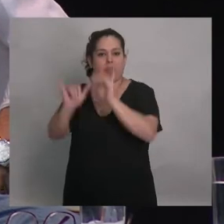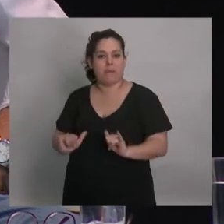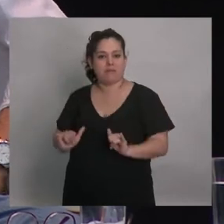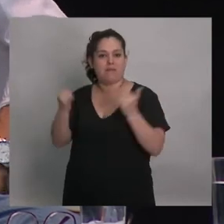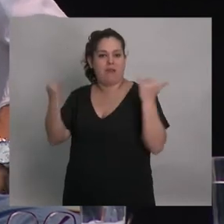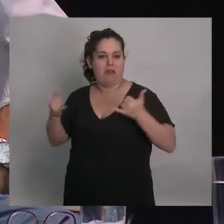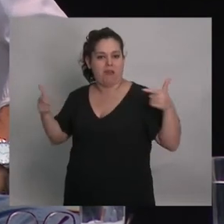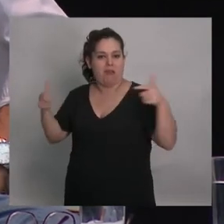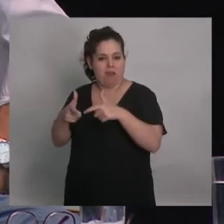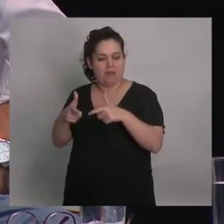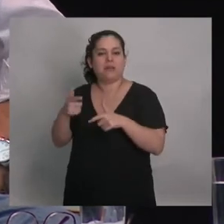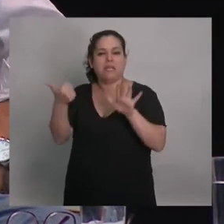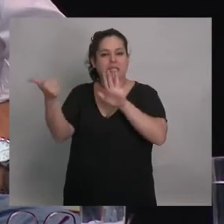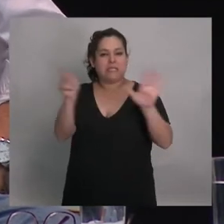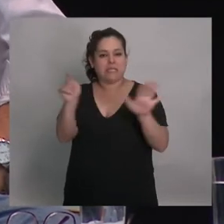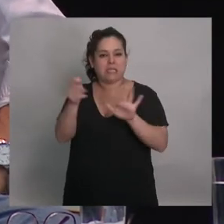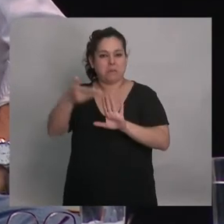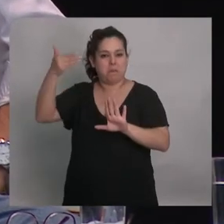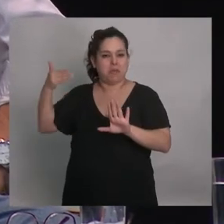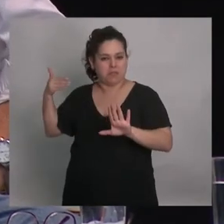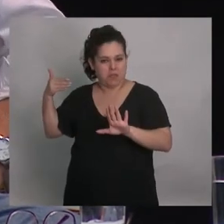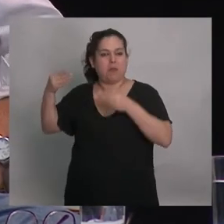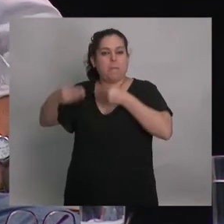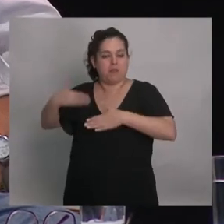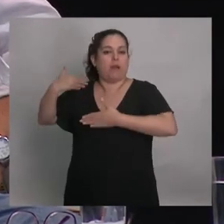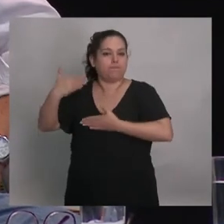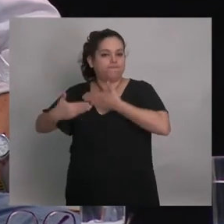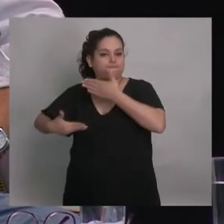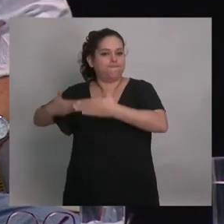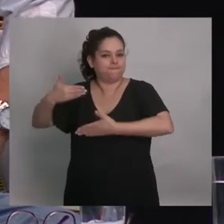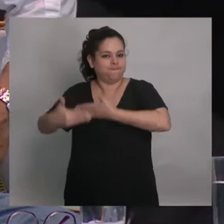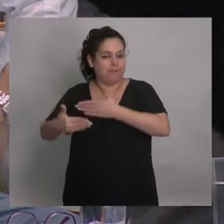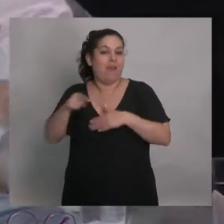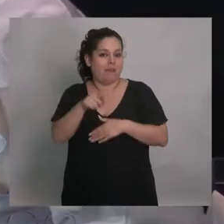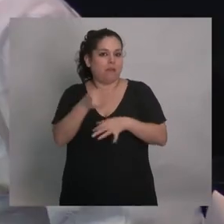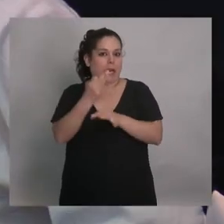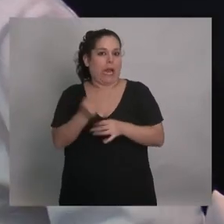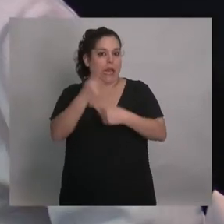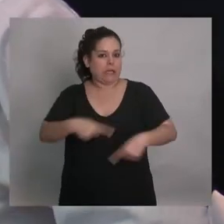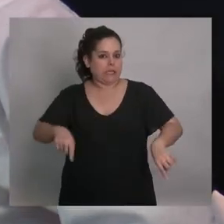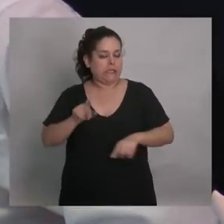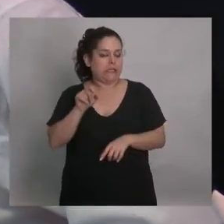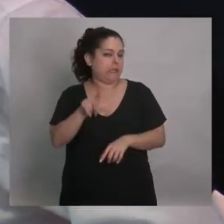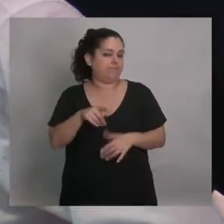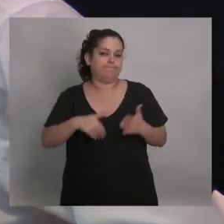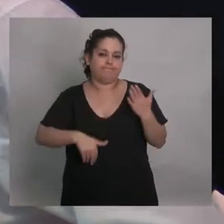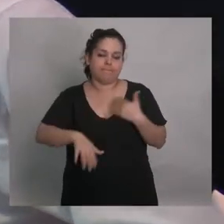llevamos seis meses de alistamiento es una de las características más